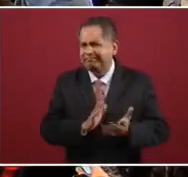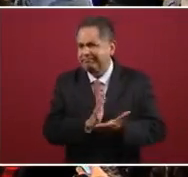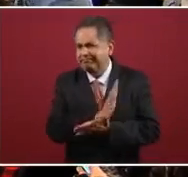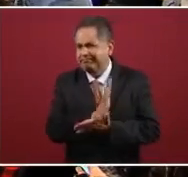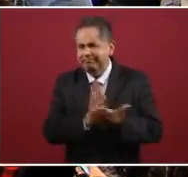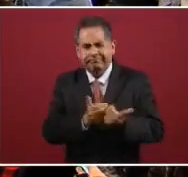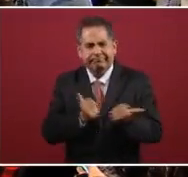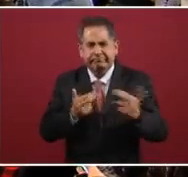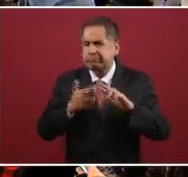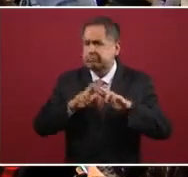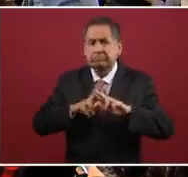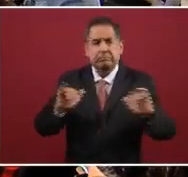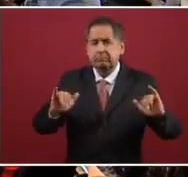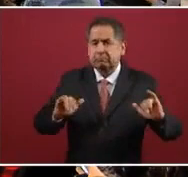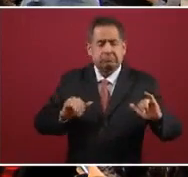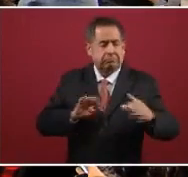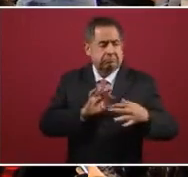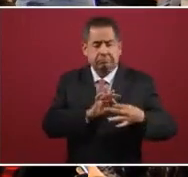Esa es una garantía.